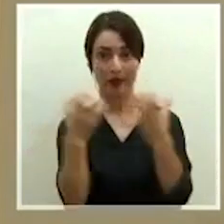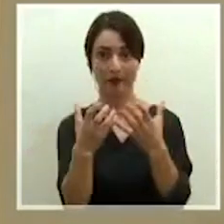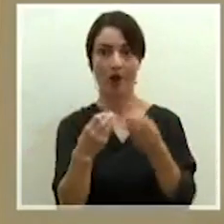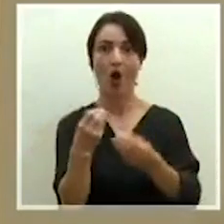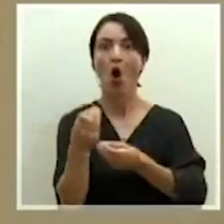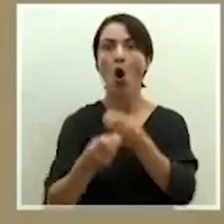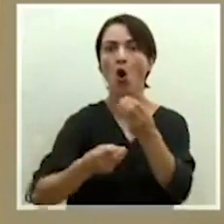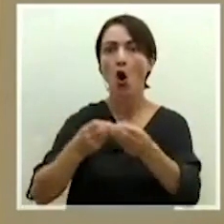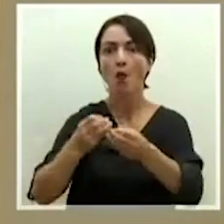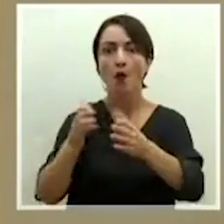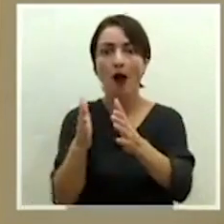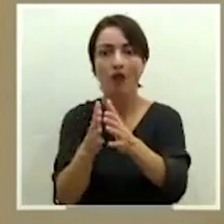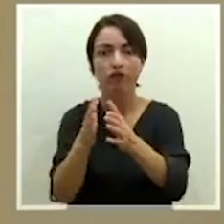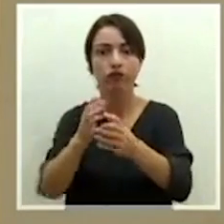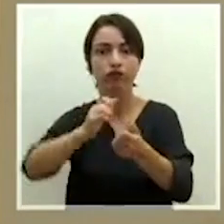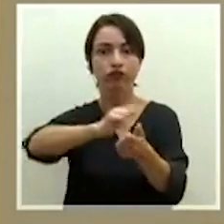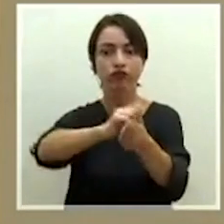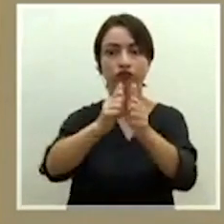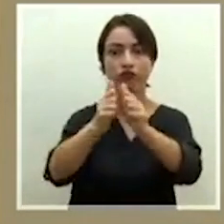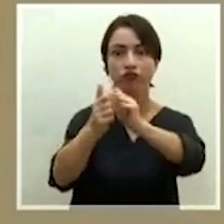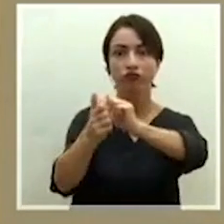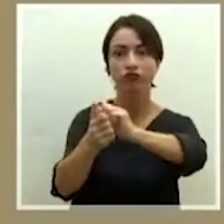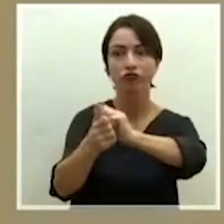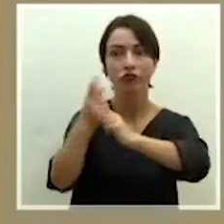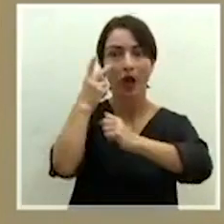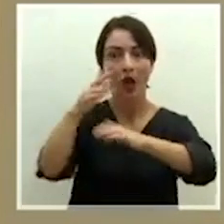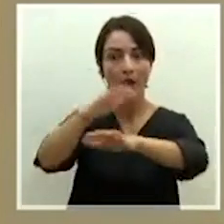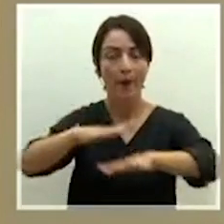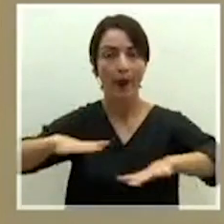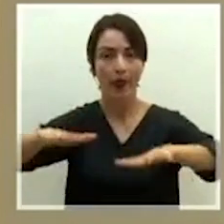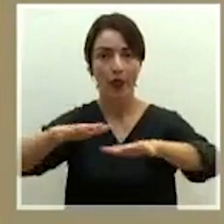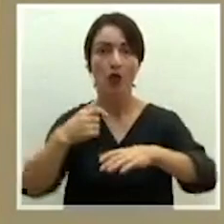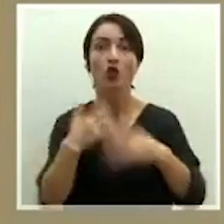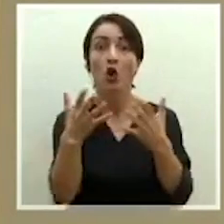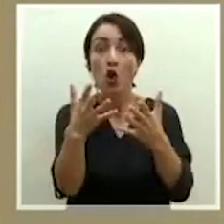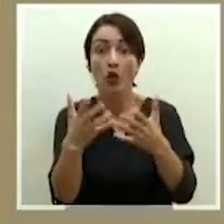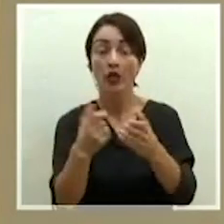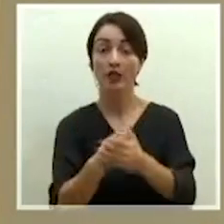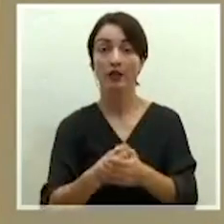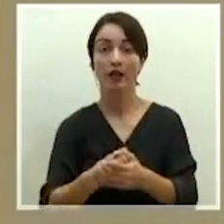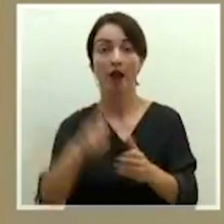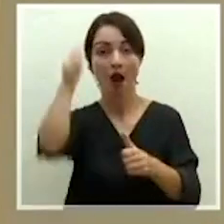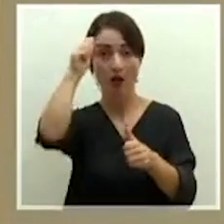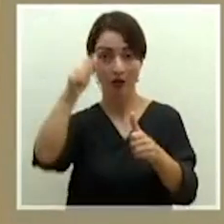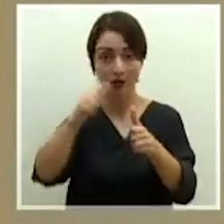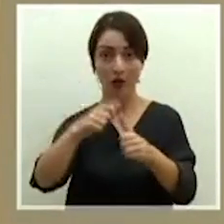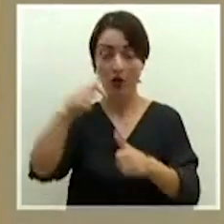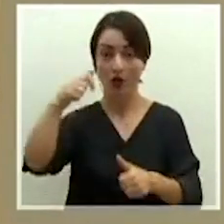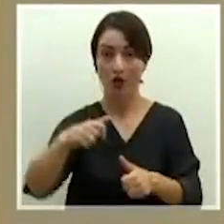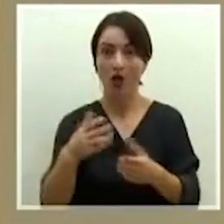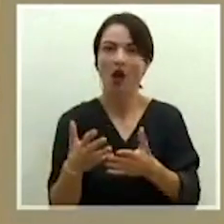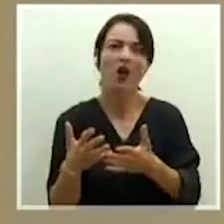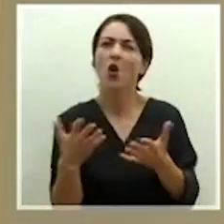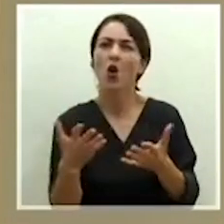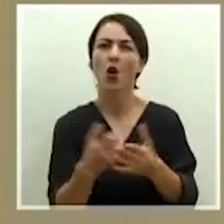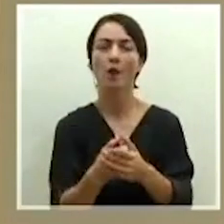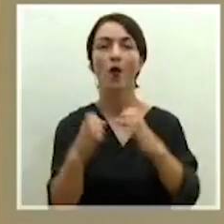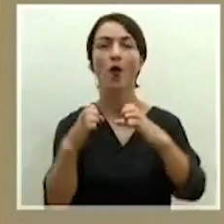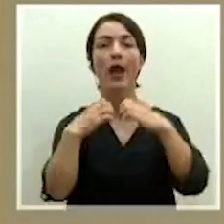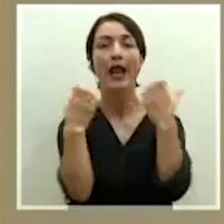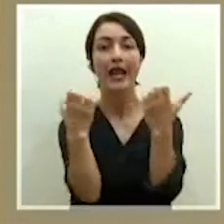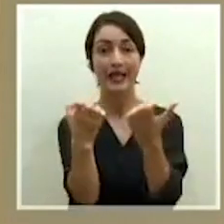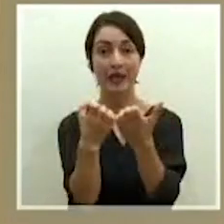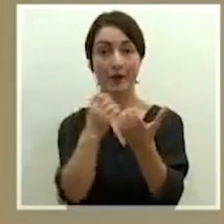evolucionando y se va manifestando en el campo. Y lo que quisiera repasar hoy es cómo es que el equipo a